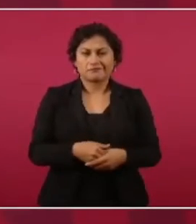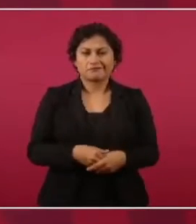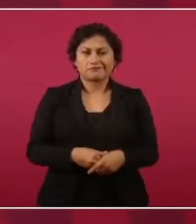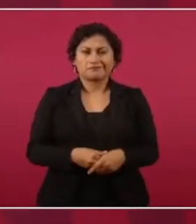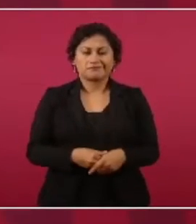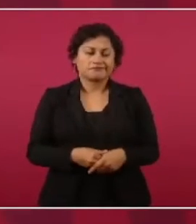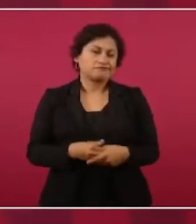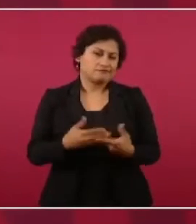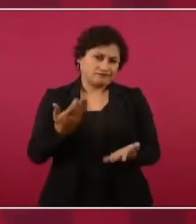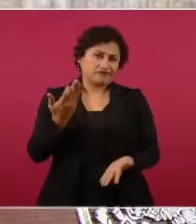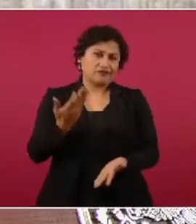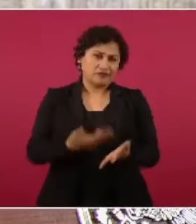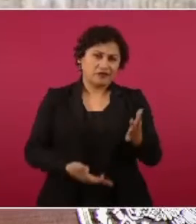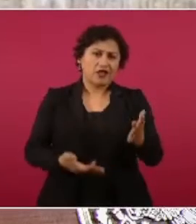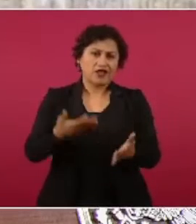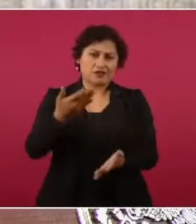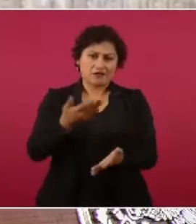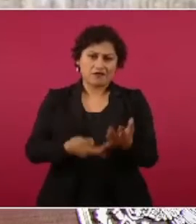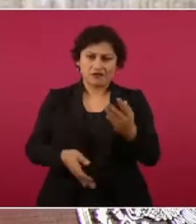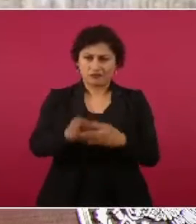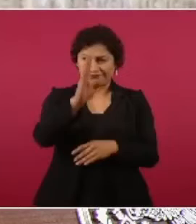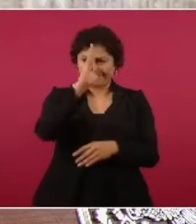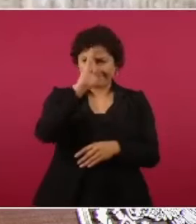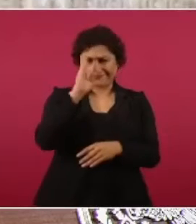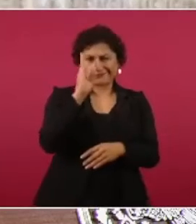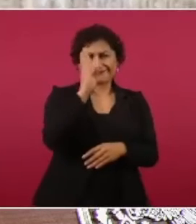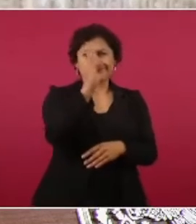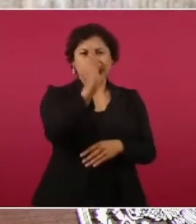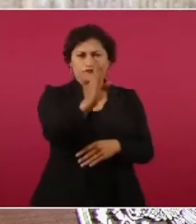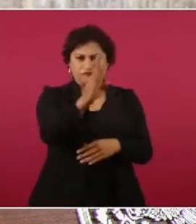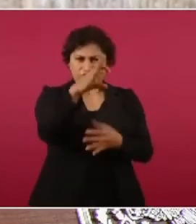Le falta más contextura.